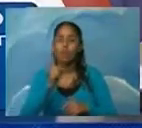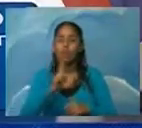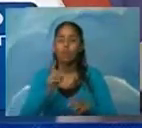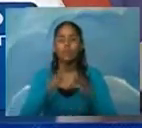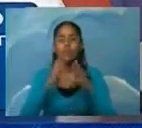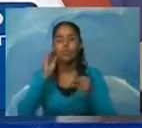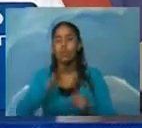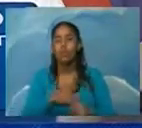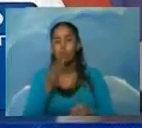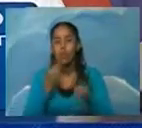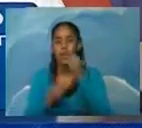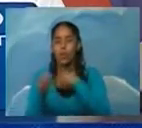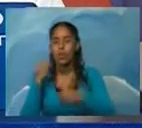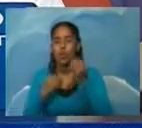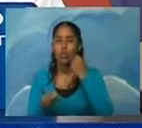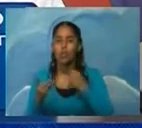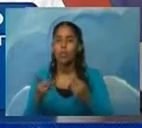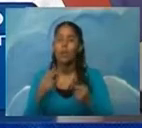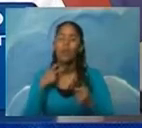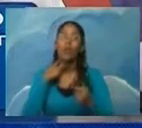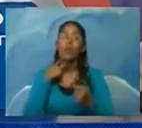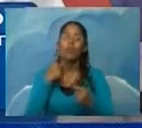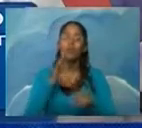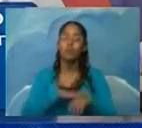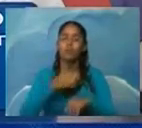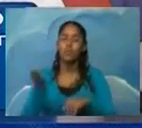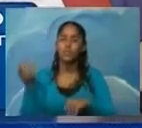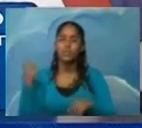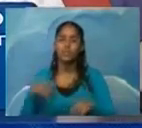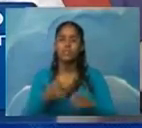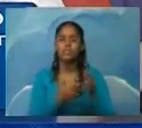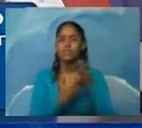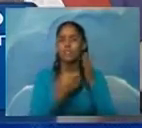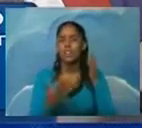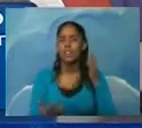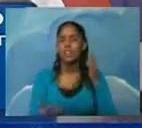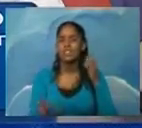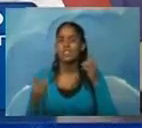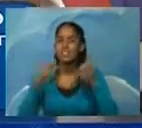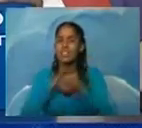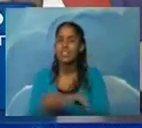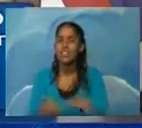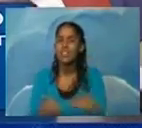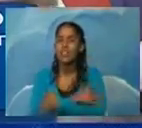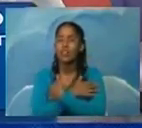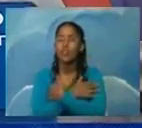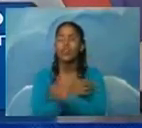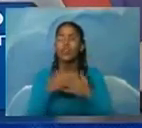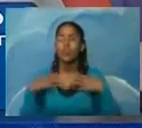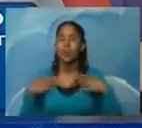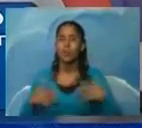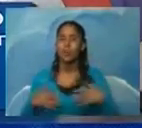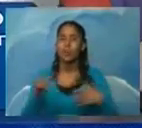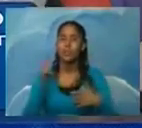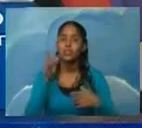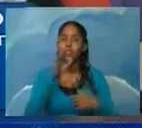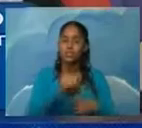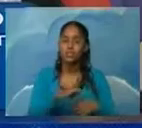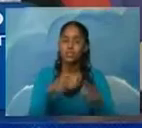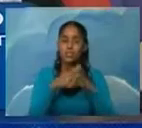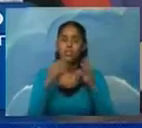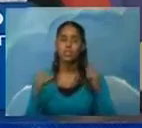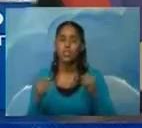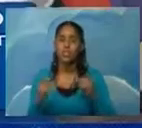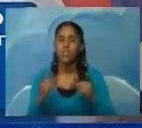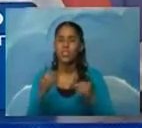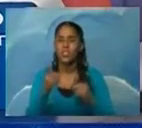va a comer el becerro ahogado. ¿Por qué? Porque tiene la sangre coagulada adentro, y ahí están todas